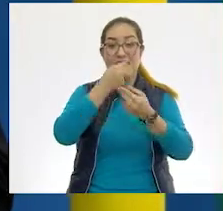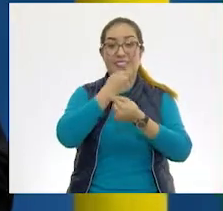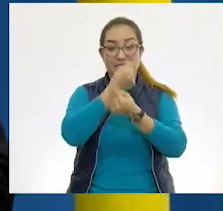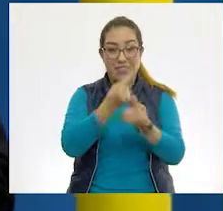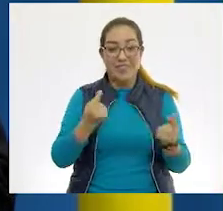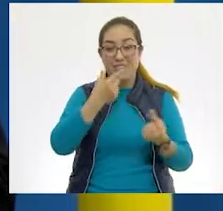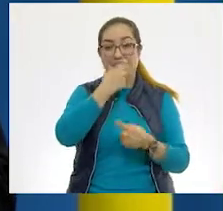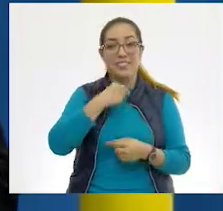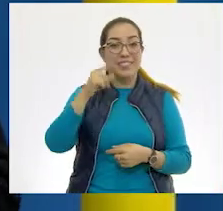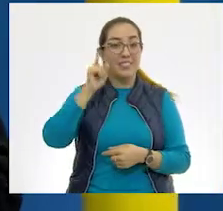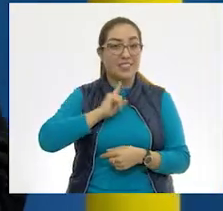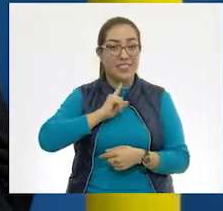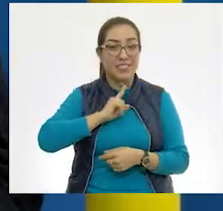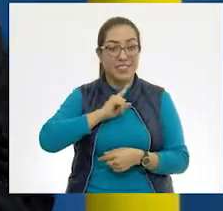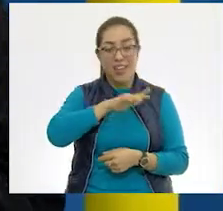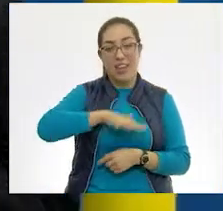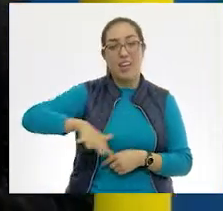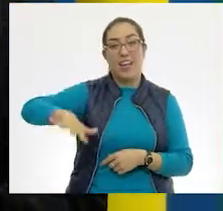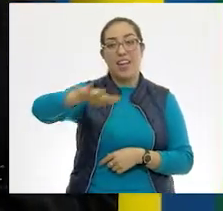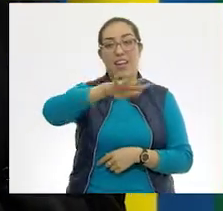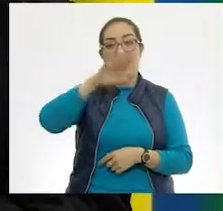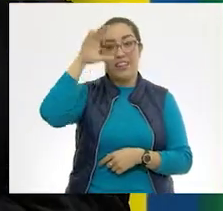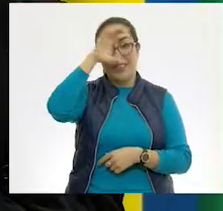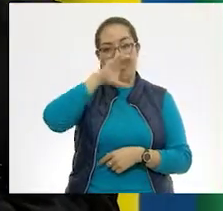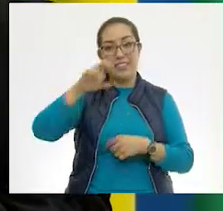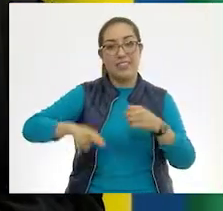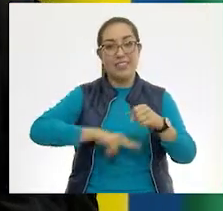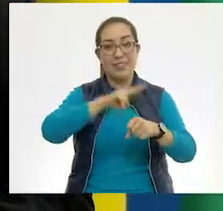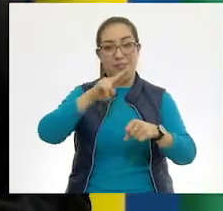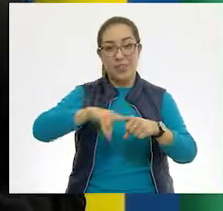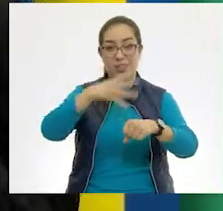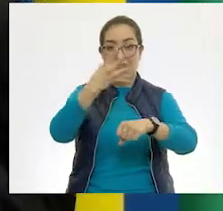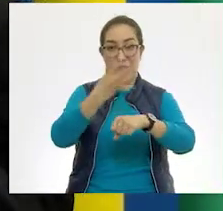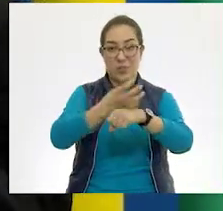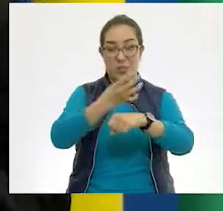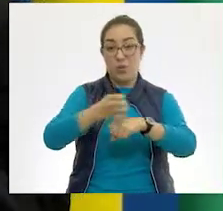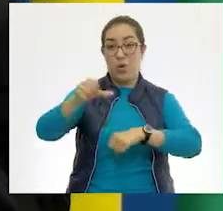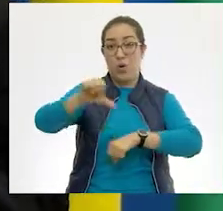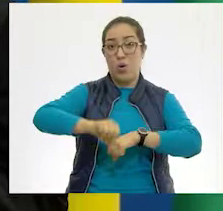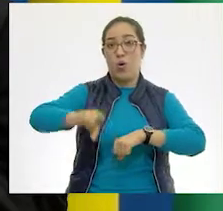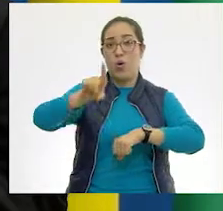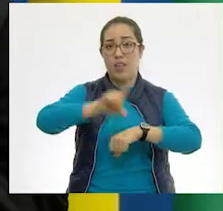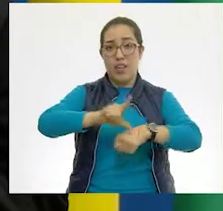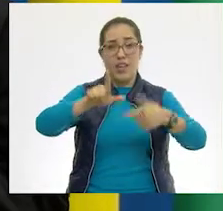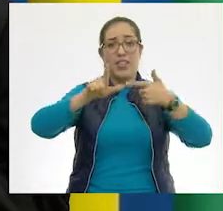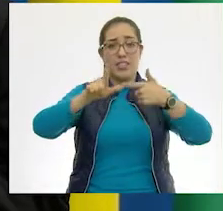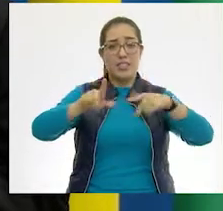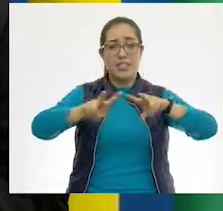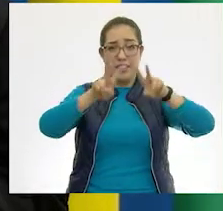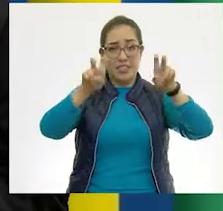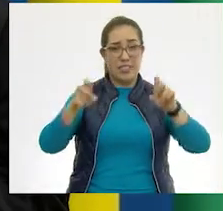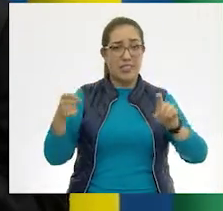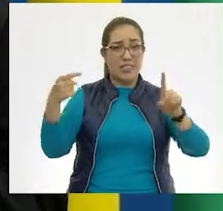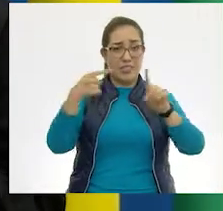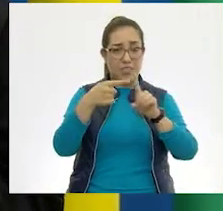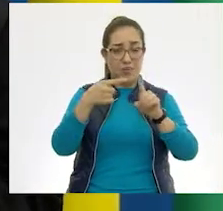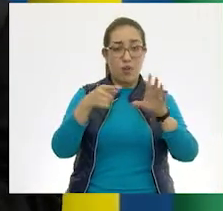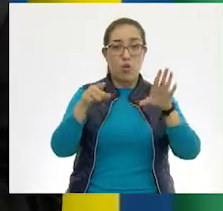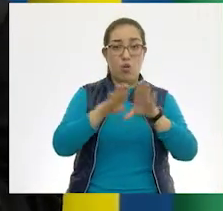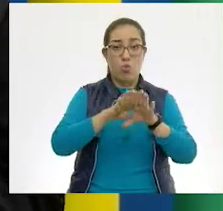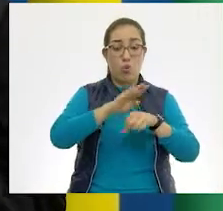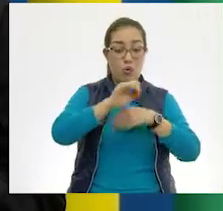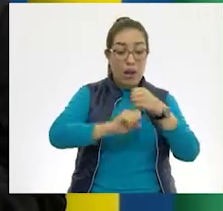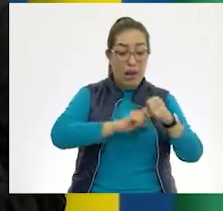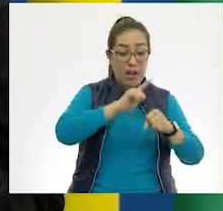nuevamente a este espacio de Ciencias Naturales de cuarto grado. El día de hoy continuaremos con el tema de la reproducción en los